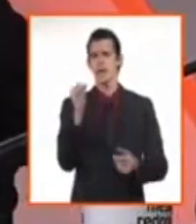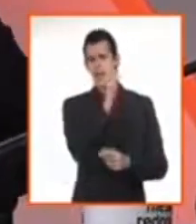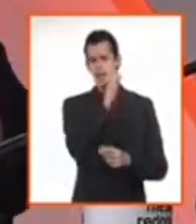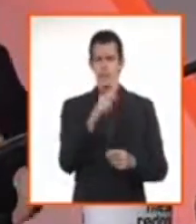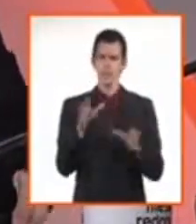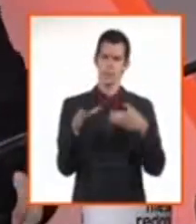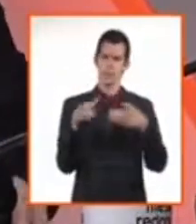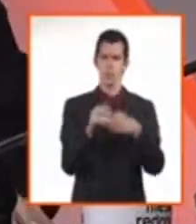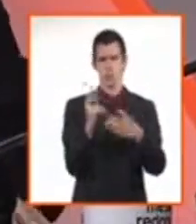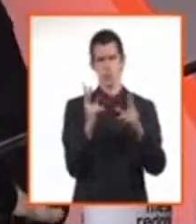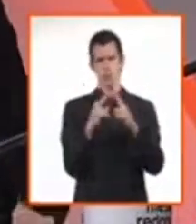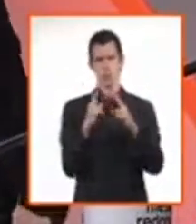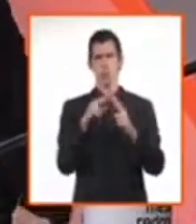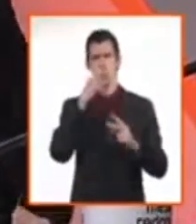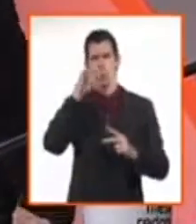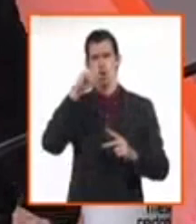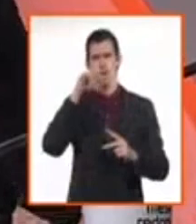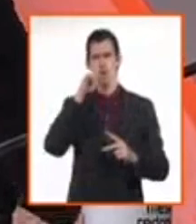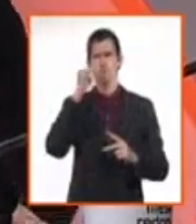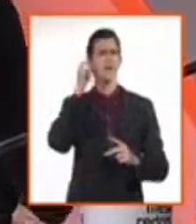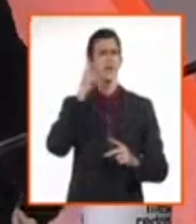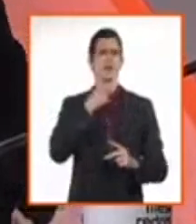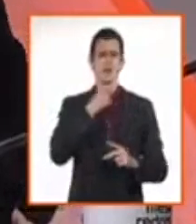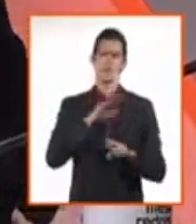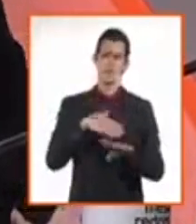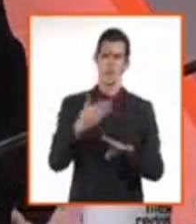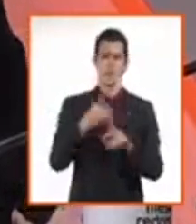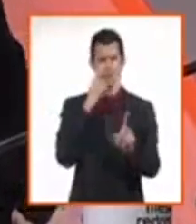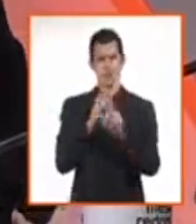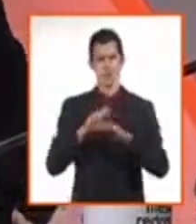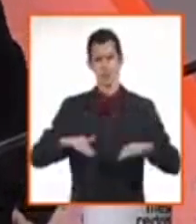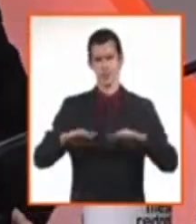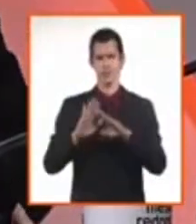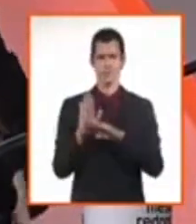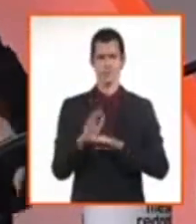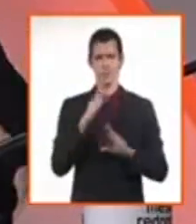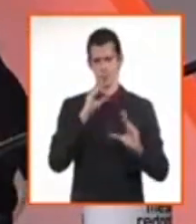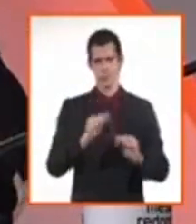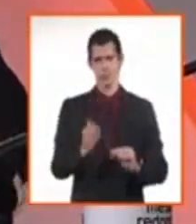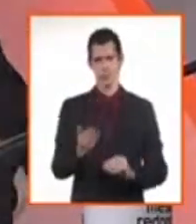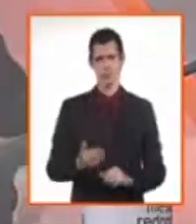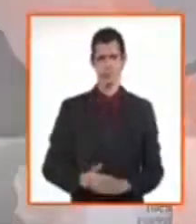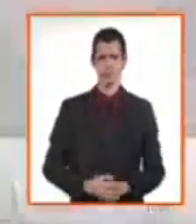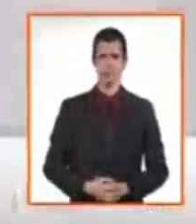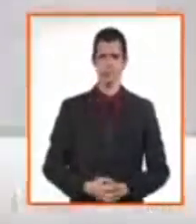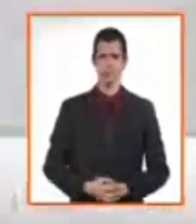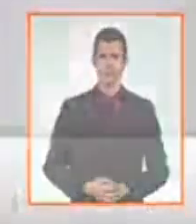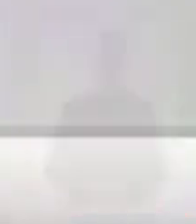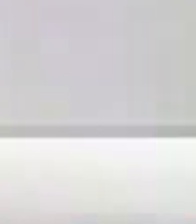cumbre de los pueblos ahora en la peña de la pupila fila nos vemos entonces en una nueva mesa buenas noches